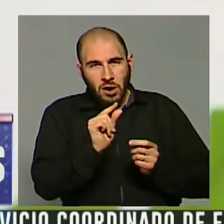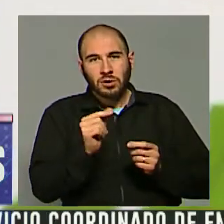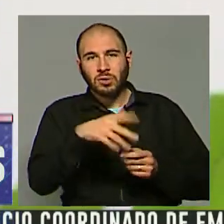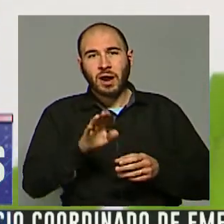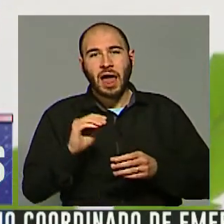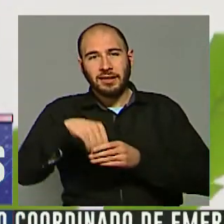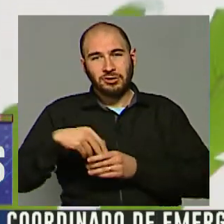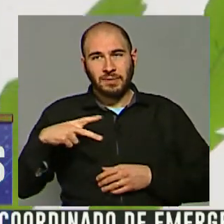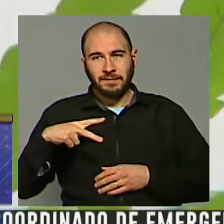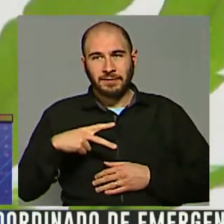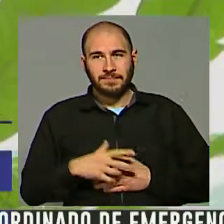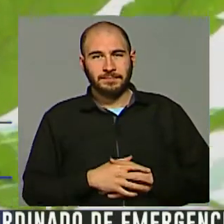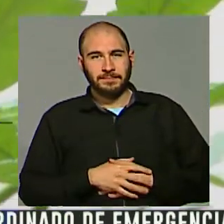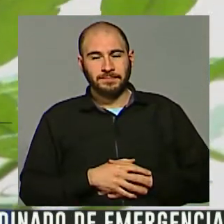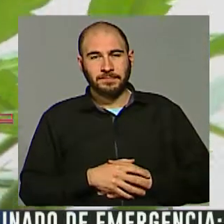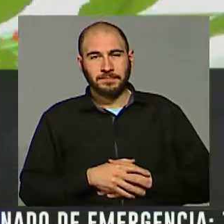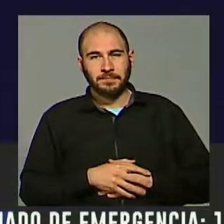ámbito de la privacidad.